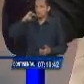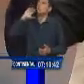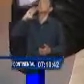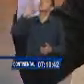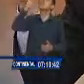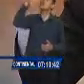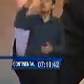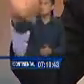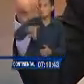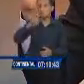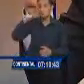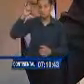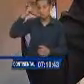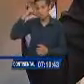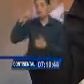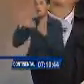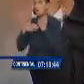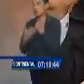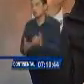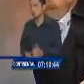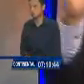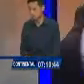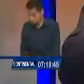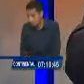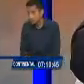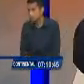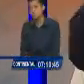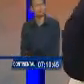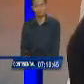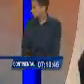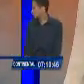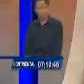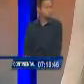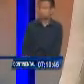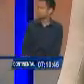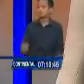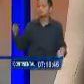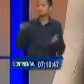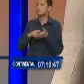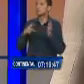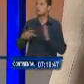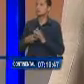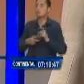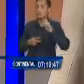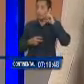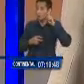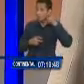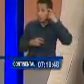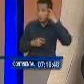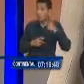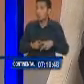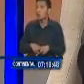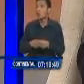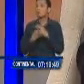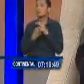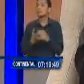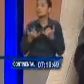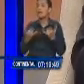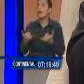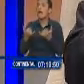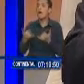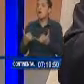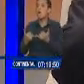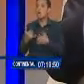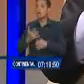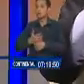el Estado garantice. Eso no puede ser. Es decir, el tema... La garantía del Estado tiene que partir desde ahora de